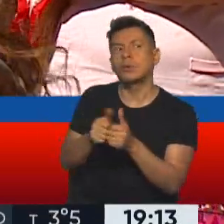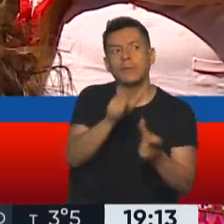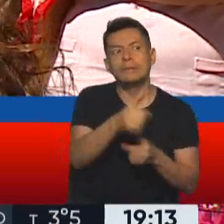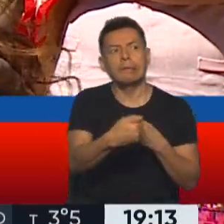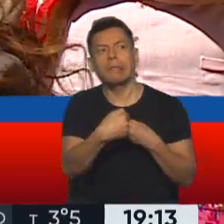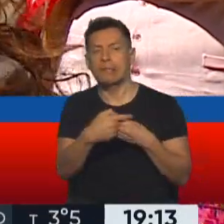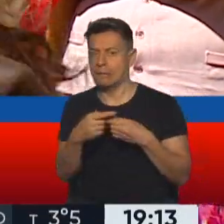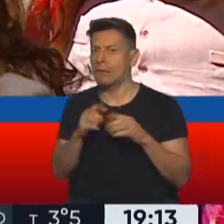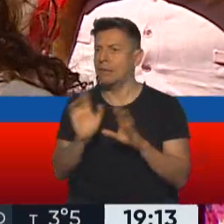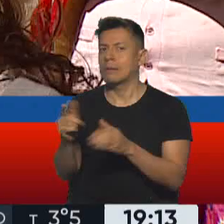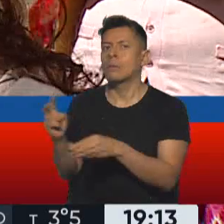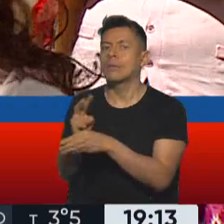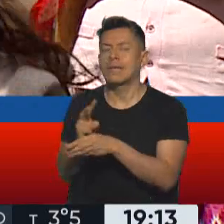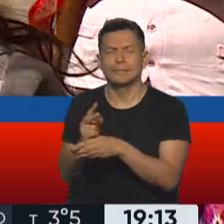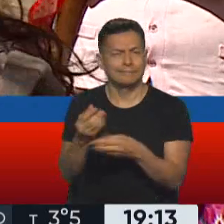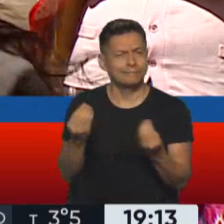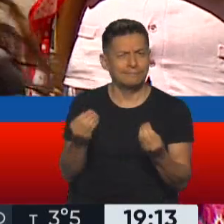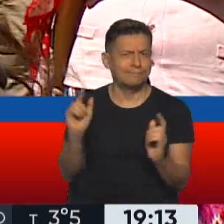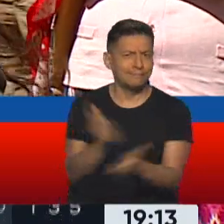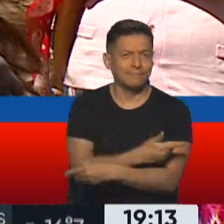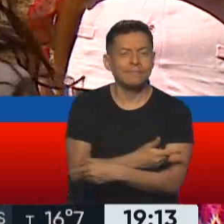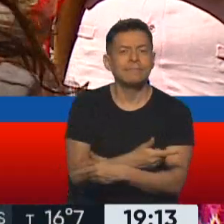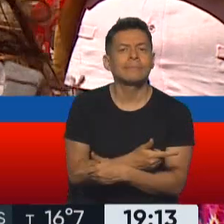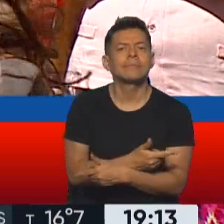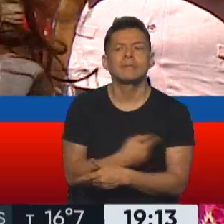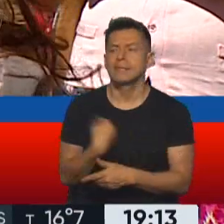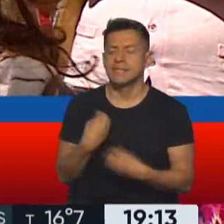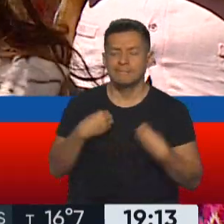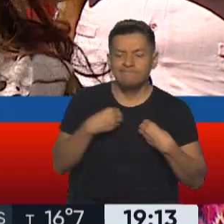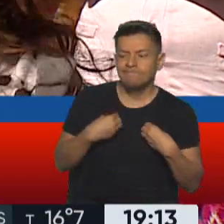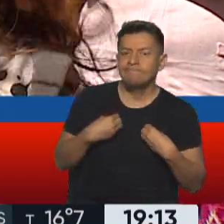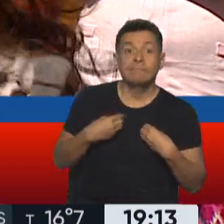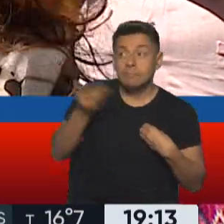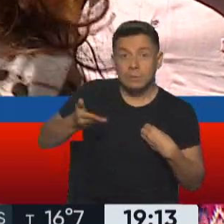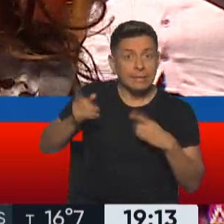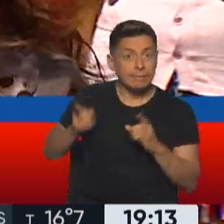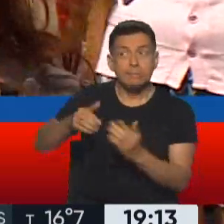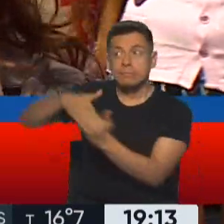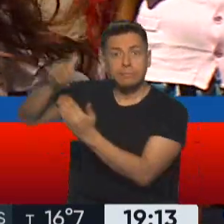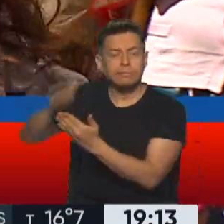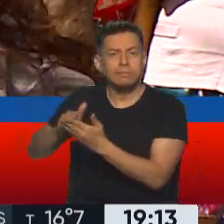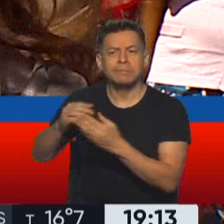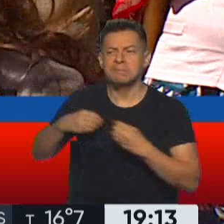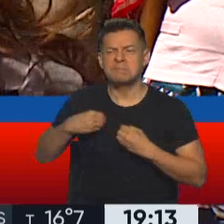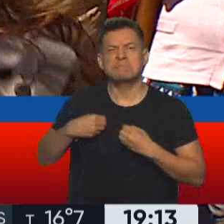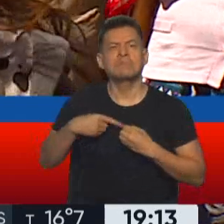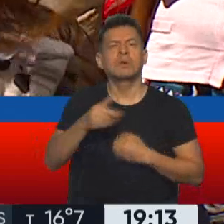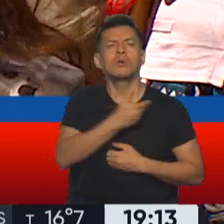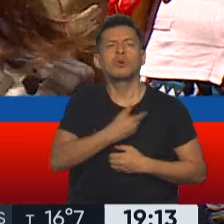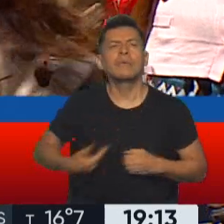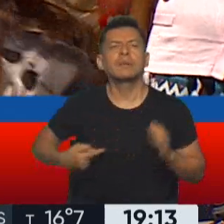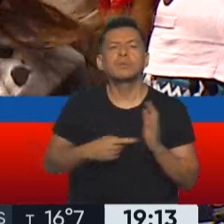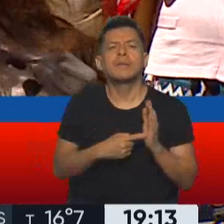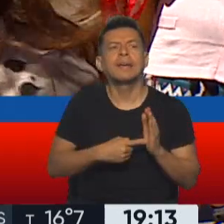total y lo que sentimos nosotros junto con los muralistas es que al gobierno en la ciudad le importa la cultura que